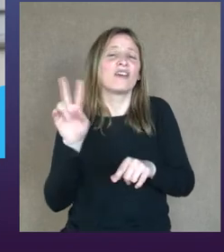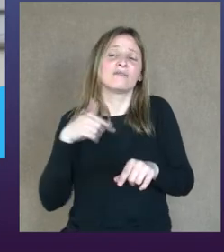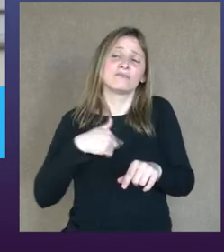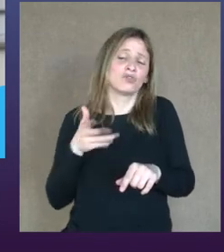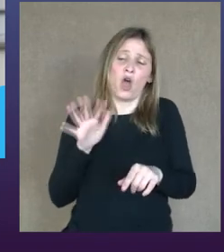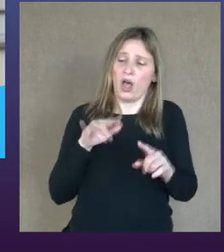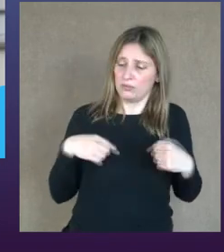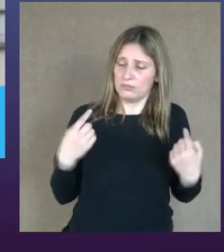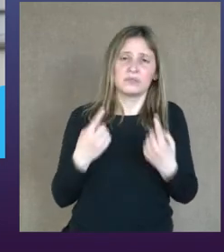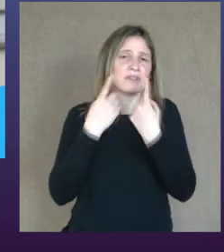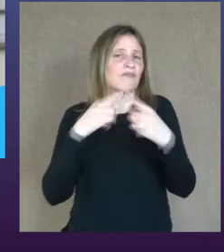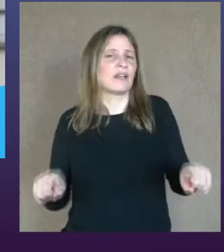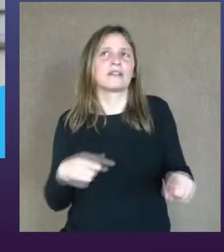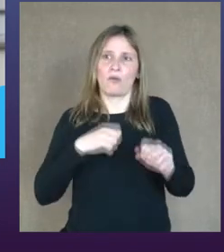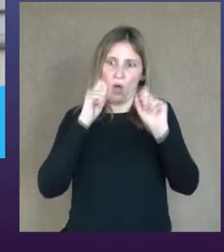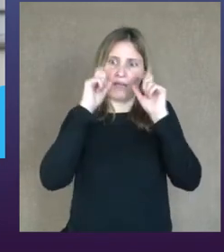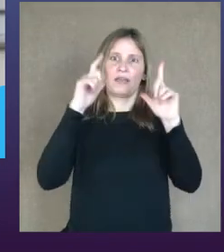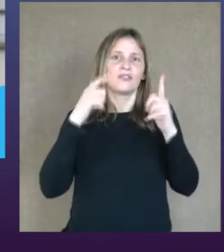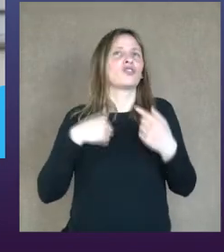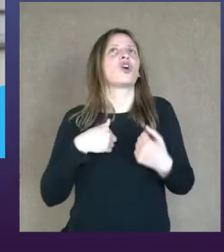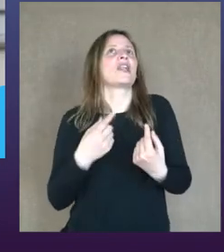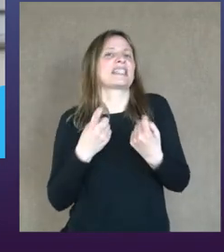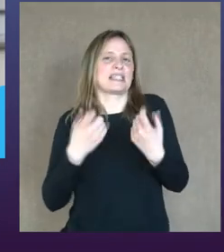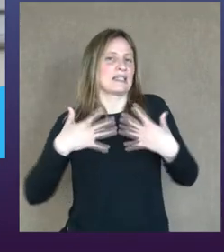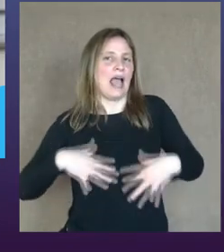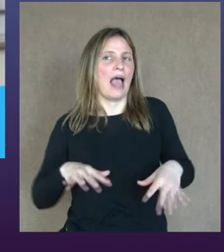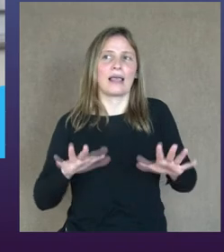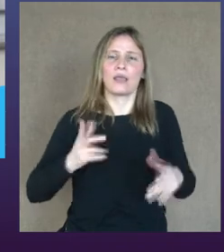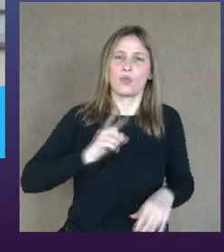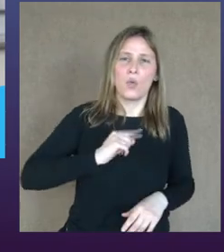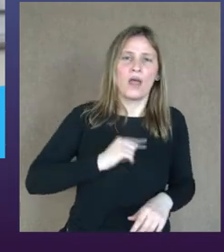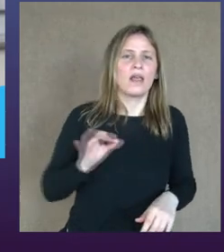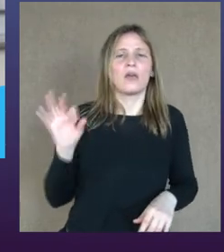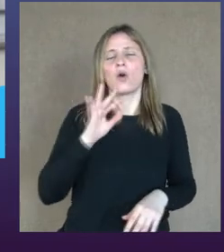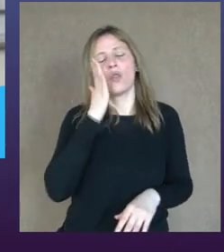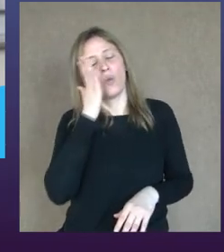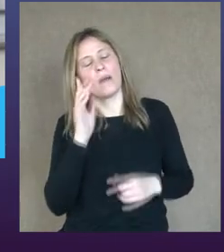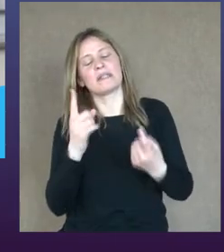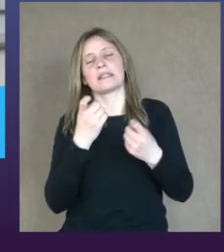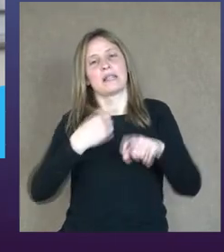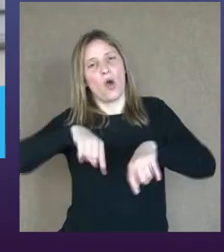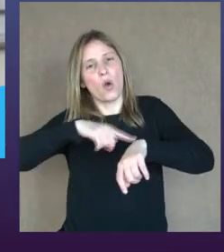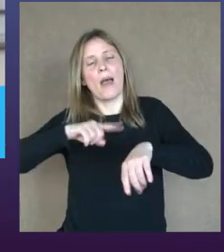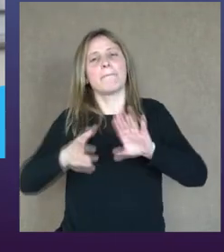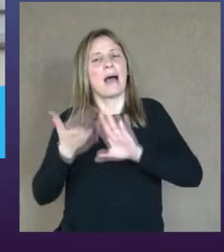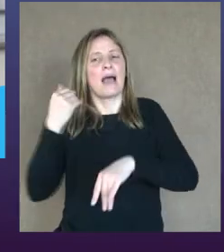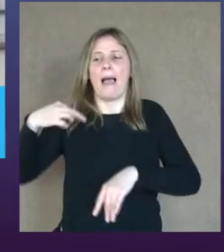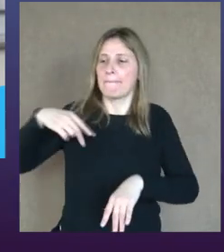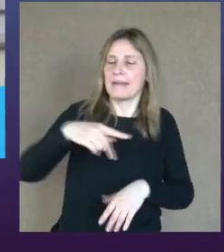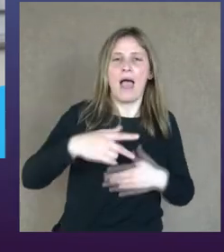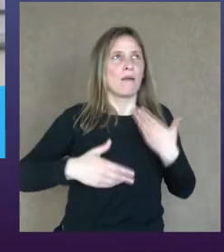diferentes, así que es estar muy atento a qué se necesita, para ir si nos duele algo, si necesitamos dormir un poco más, si necesitamos caminar, mover un poco